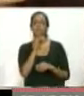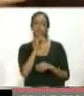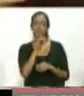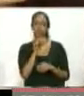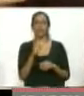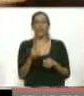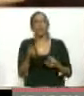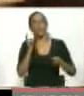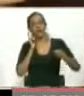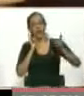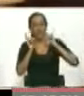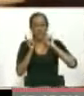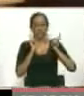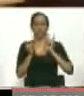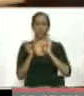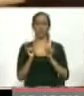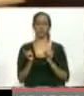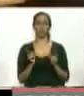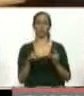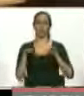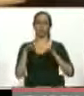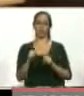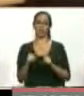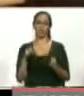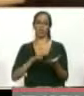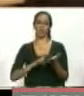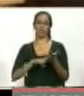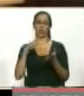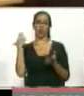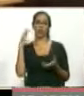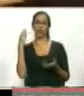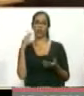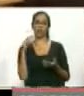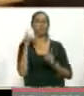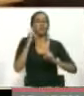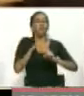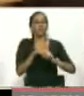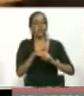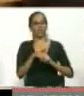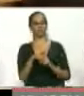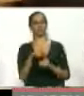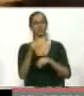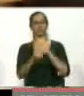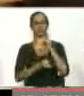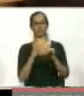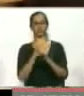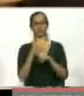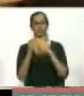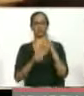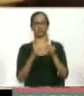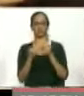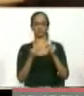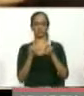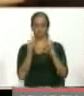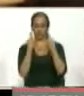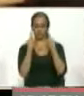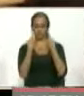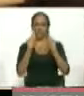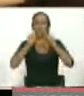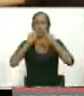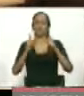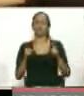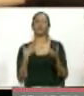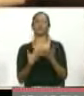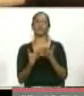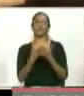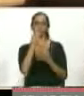para algunos abordar la realidad colombiana desde el extranjero y hacerlo desde una óptica diferente es prueba de